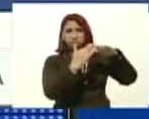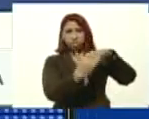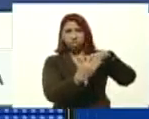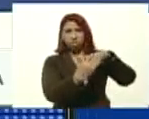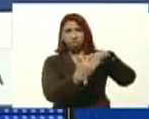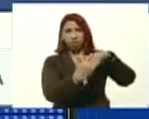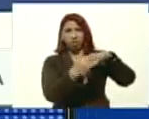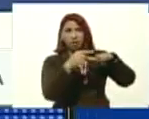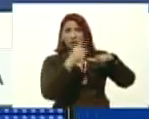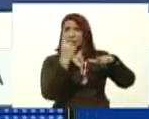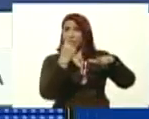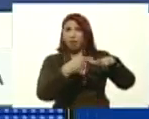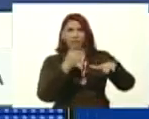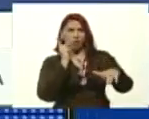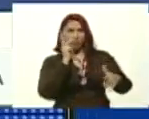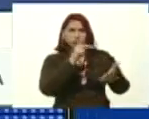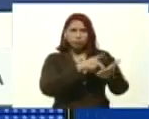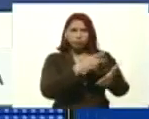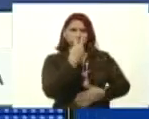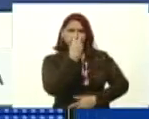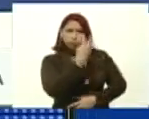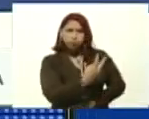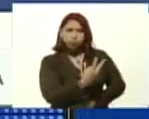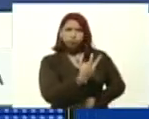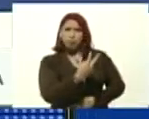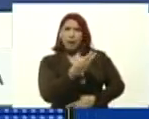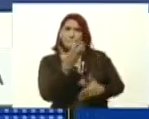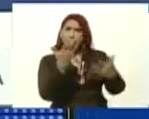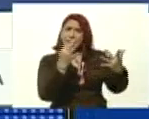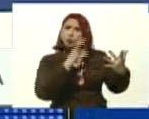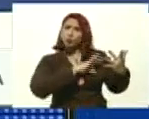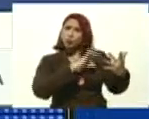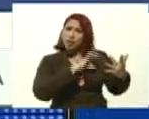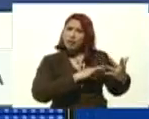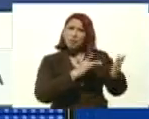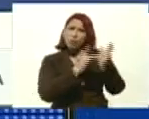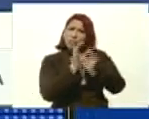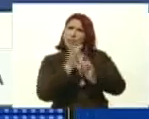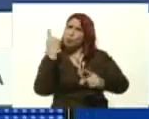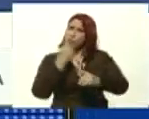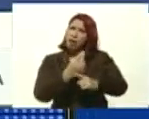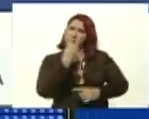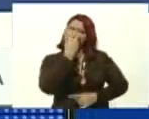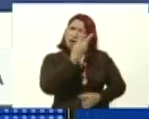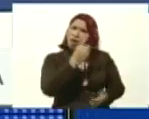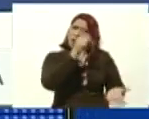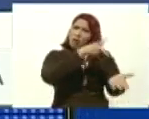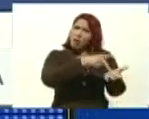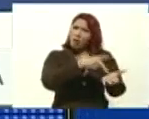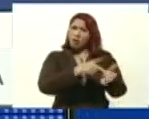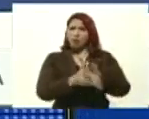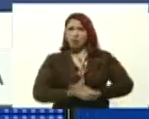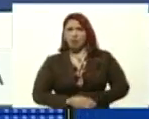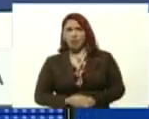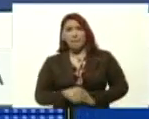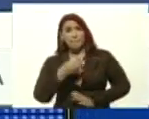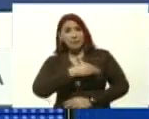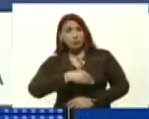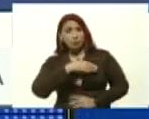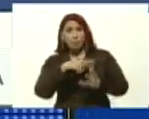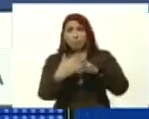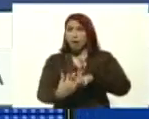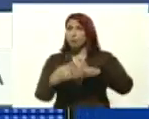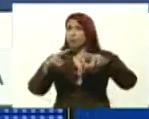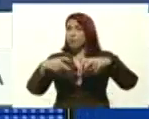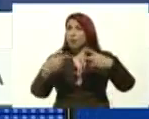Ahí tiene que llegar la mano del socialismo de Cristo. Ahí tiene que llegar la gran misión Barrio Nuevo,